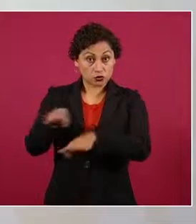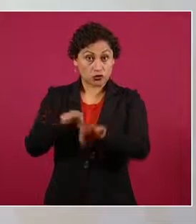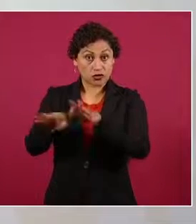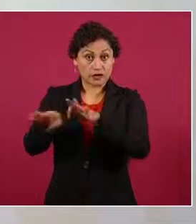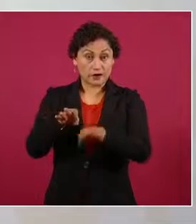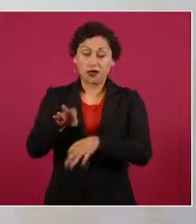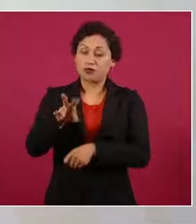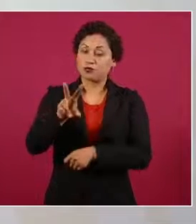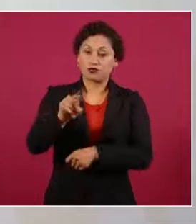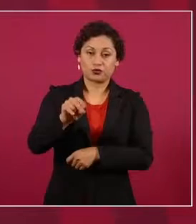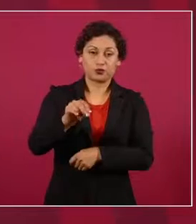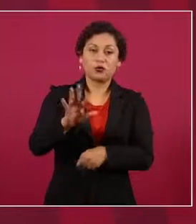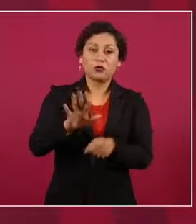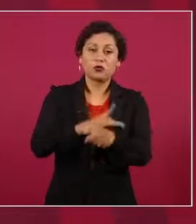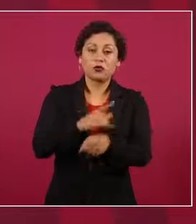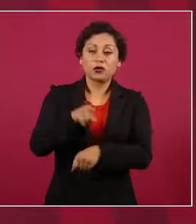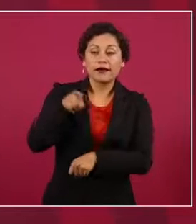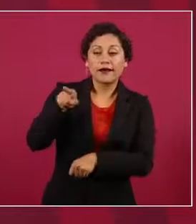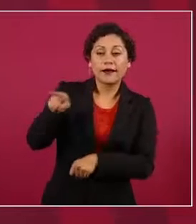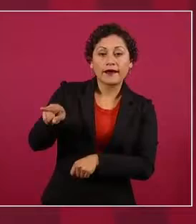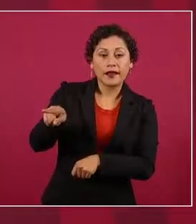es un servicio